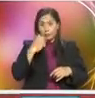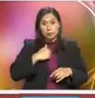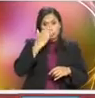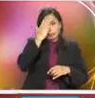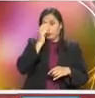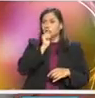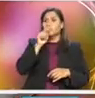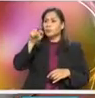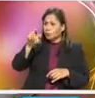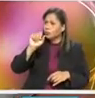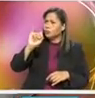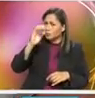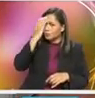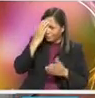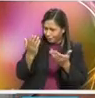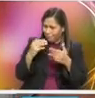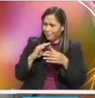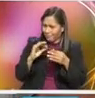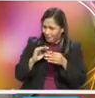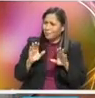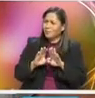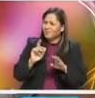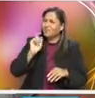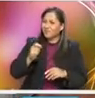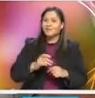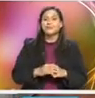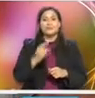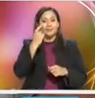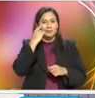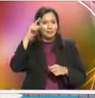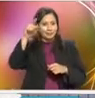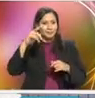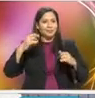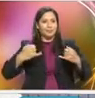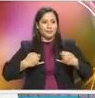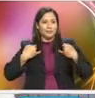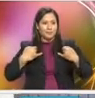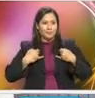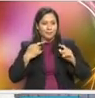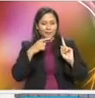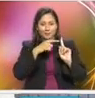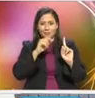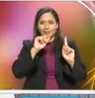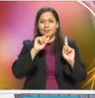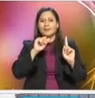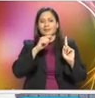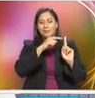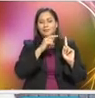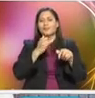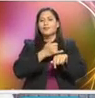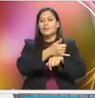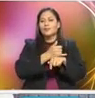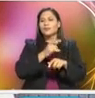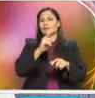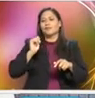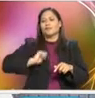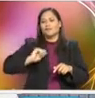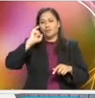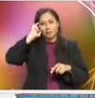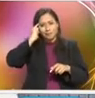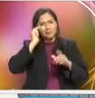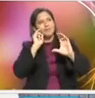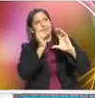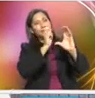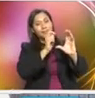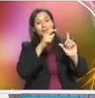conozco y que tú sí, y que nos cuentes un poco de qué va por ahí. Bueno, pues hay un adolescente, hay una joya prehispánica que